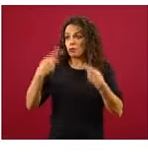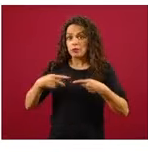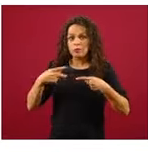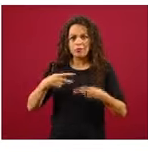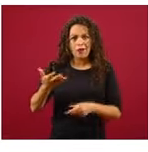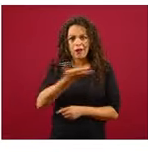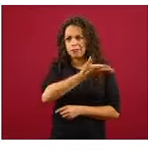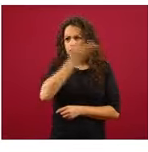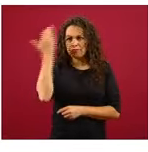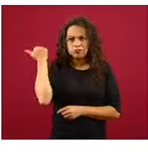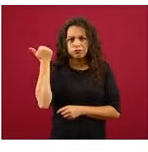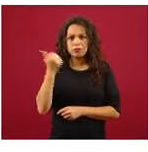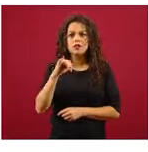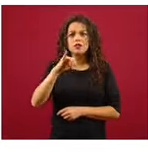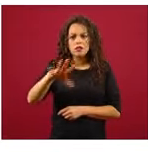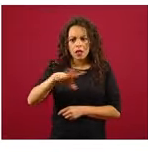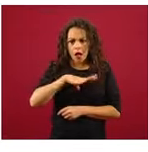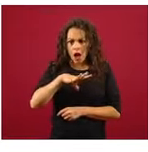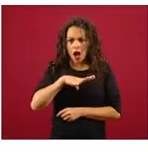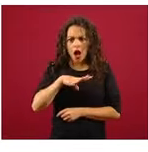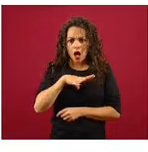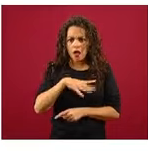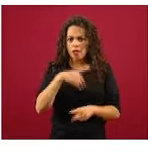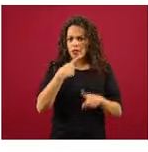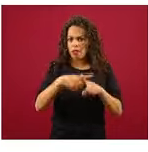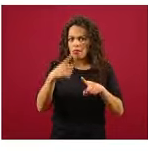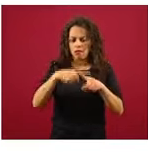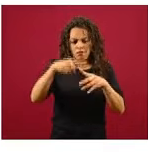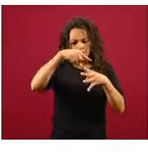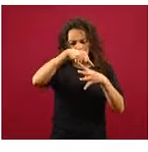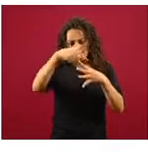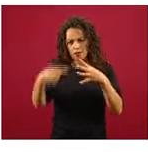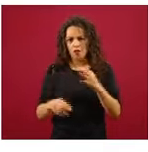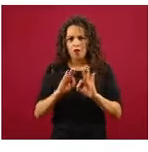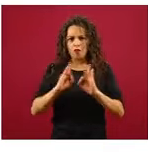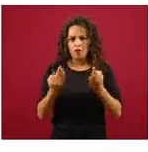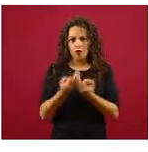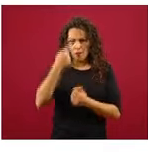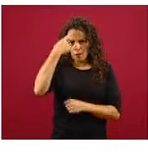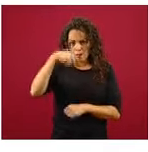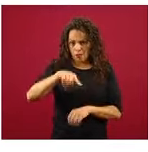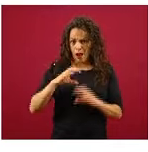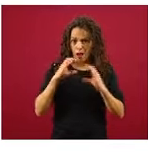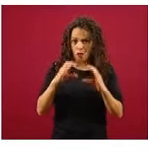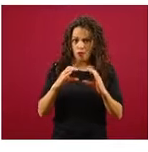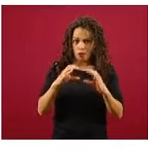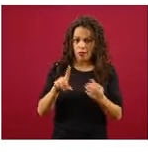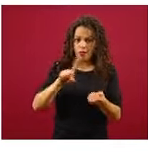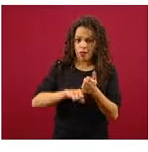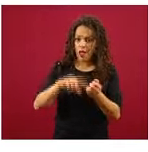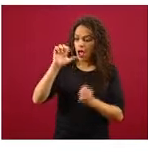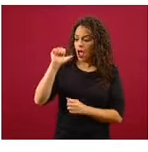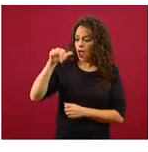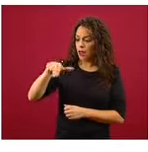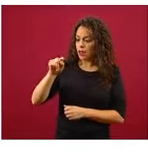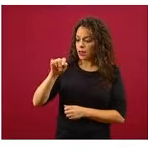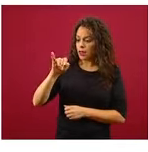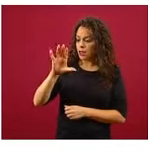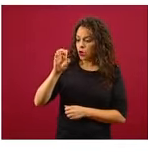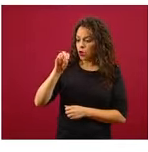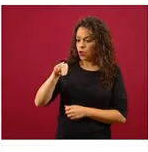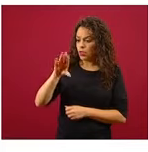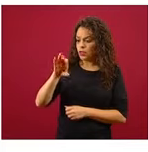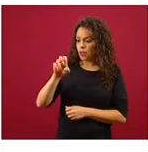disponible dentro de esta gama de métodos anticonceptivos y se puede utilizar si falló uno de los